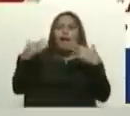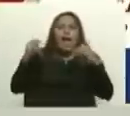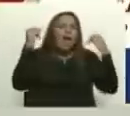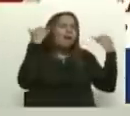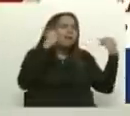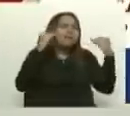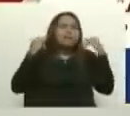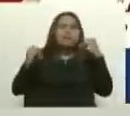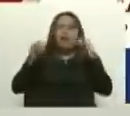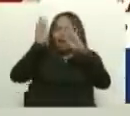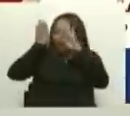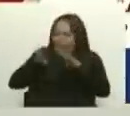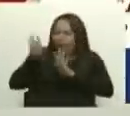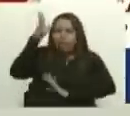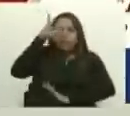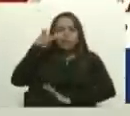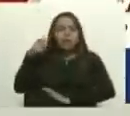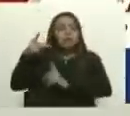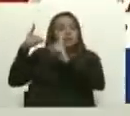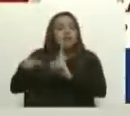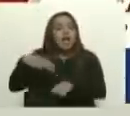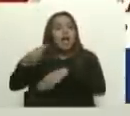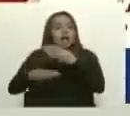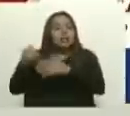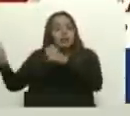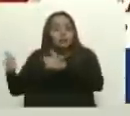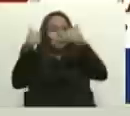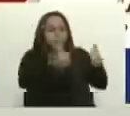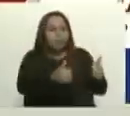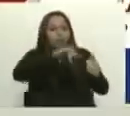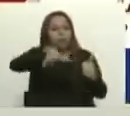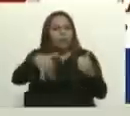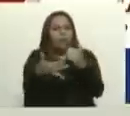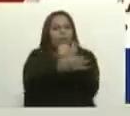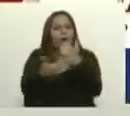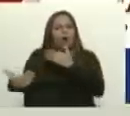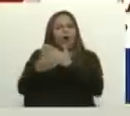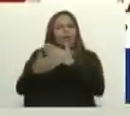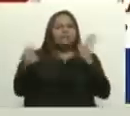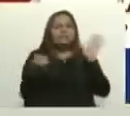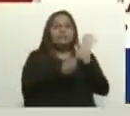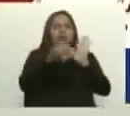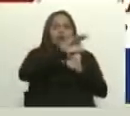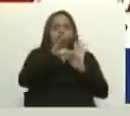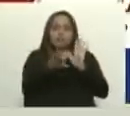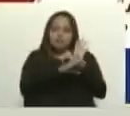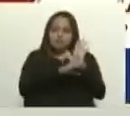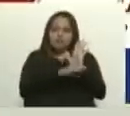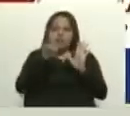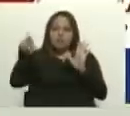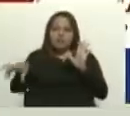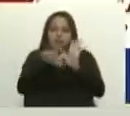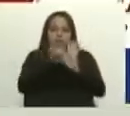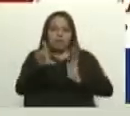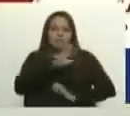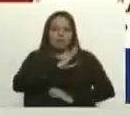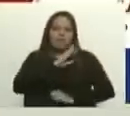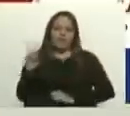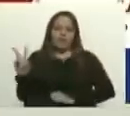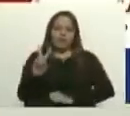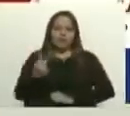festejaron a Donald Trump cuando decidió colocar un presidente en Venezuela en contra de esta constitución y de las leyes venezolanas.